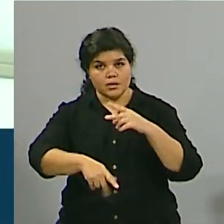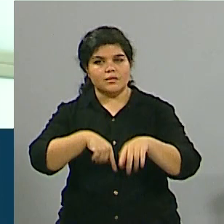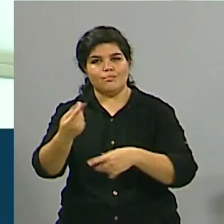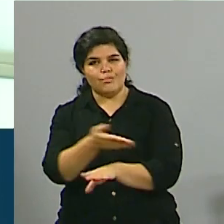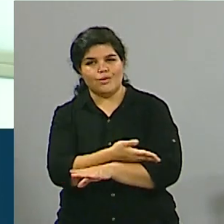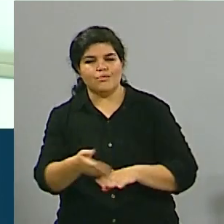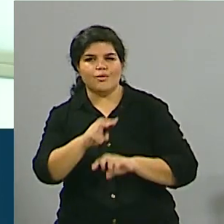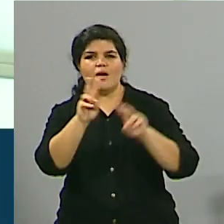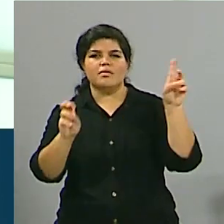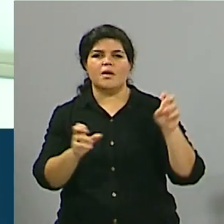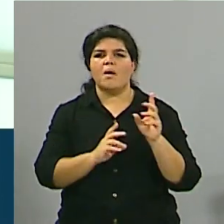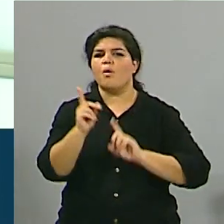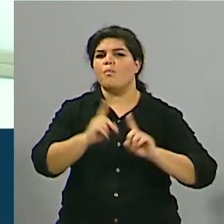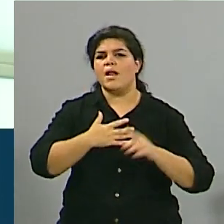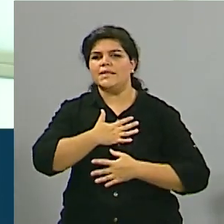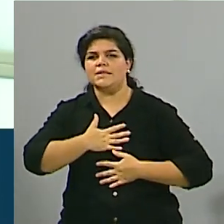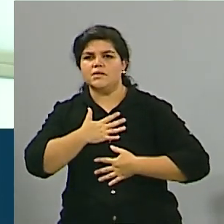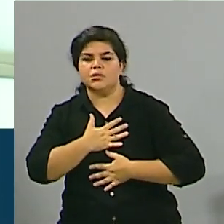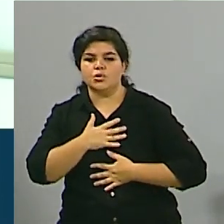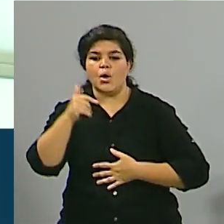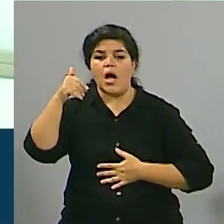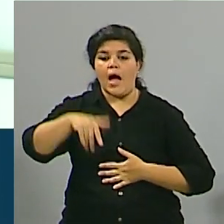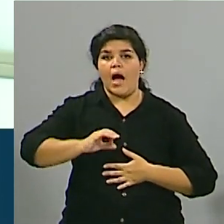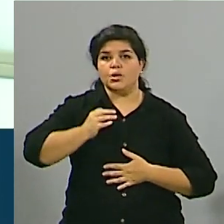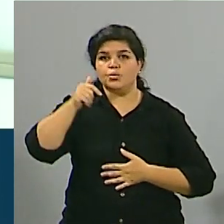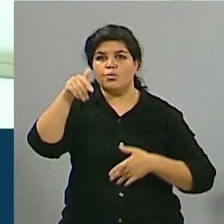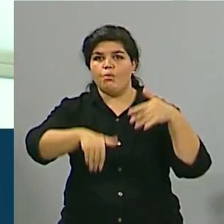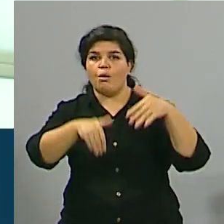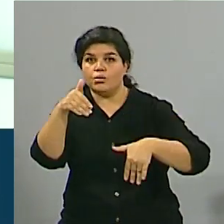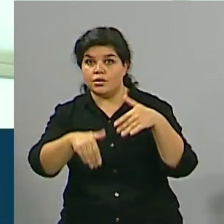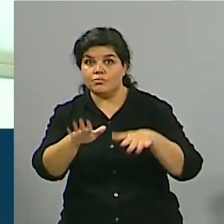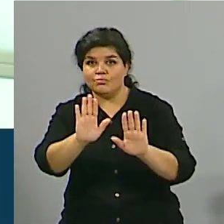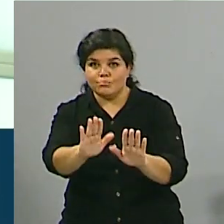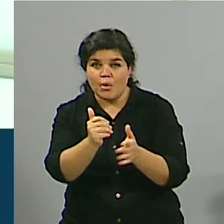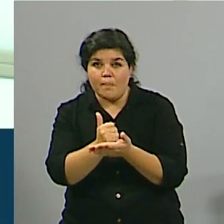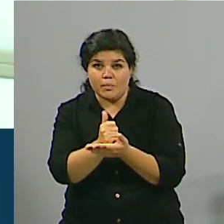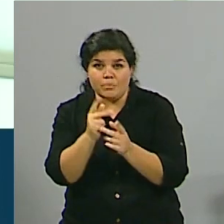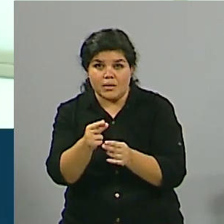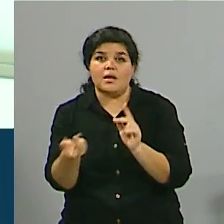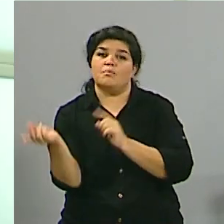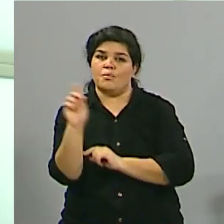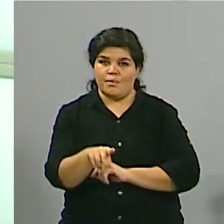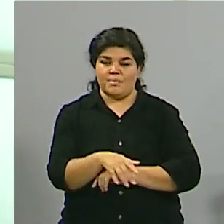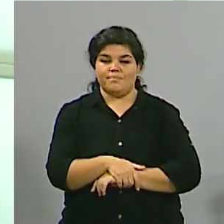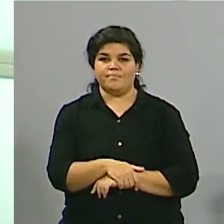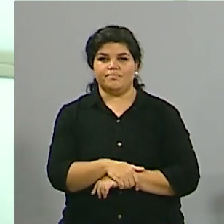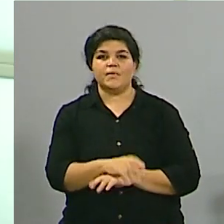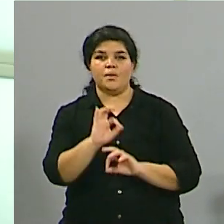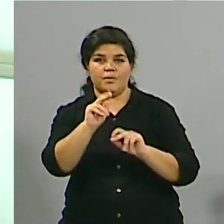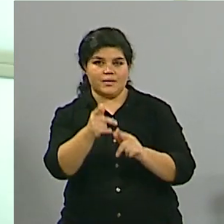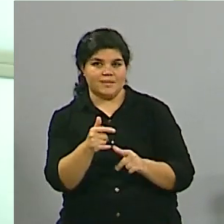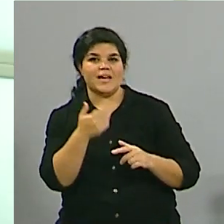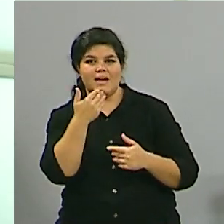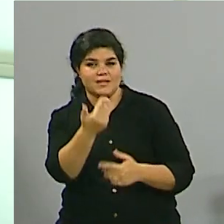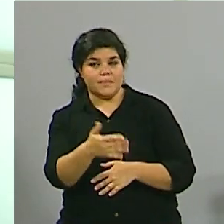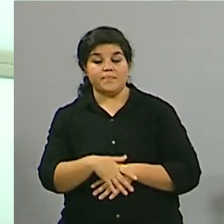tienen los argentinos y las argentinas frente a este año electoral. Te pido que te quedes ahí, ya regresamos, ¿sí? Perfecto, muchas gracias.